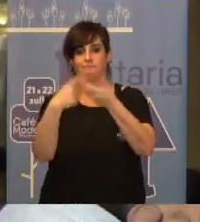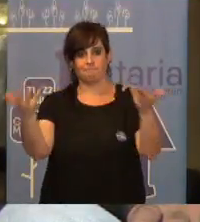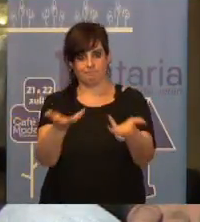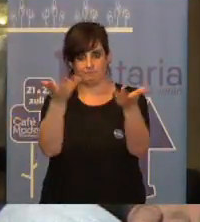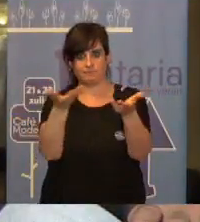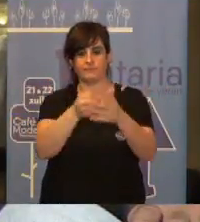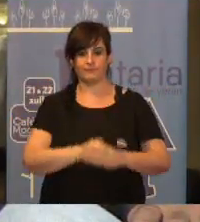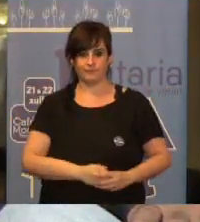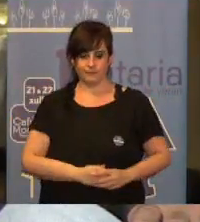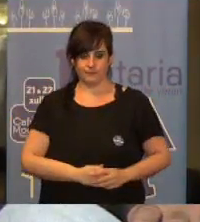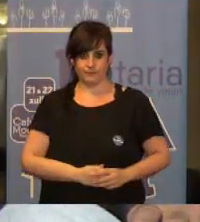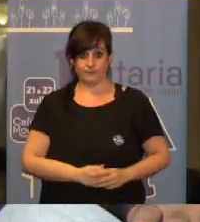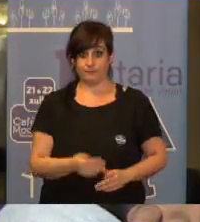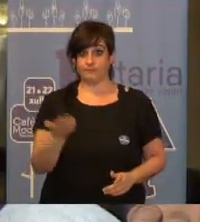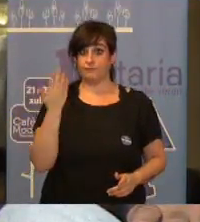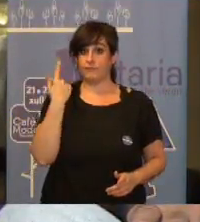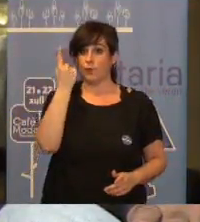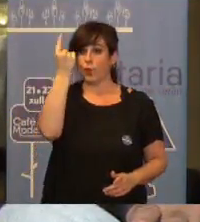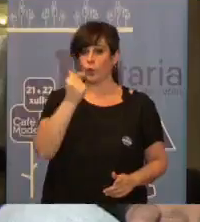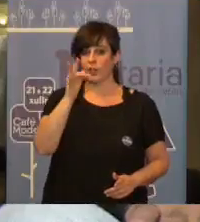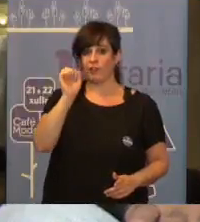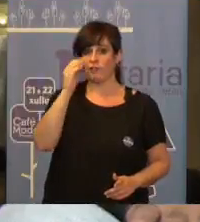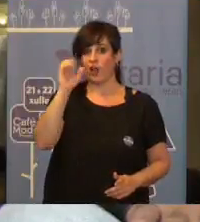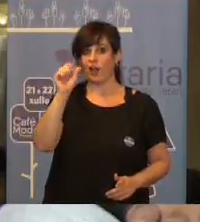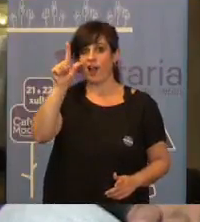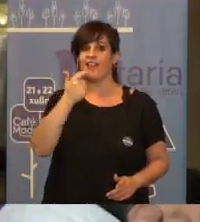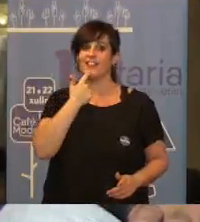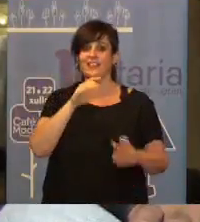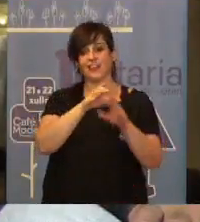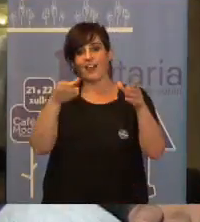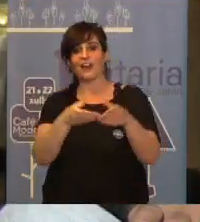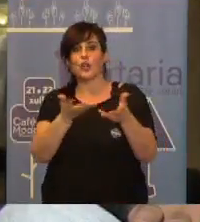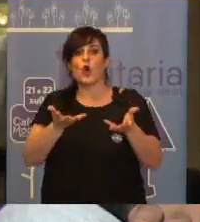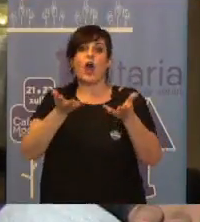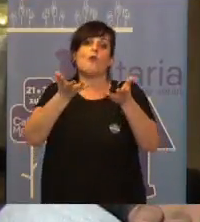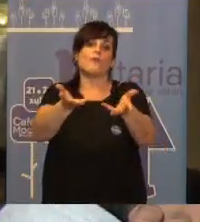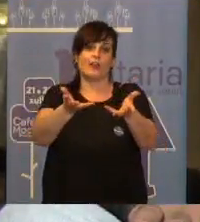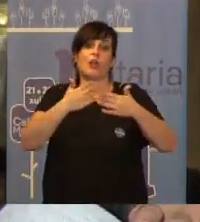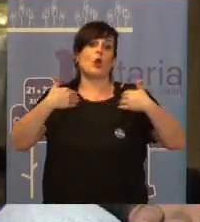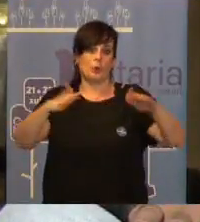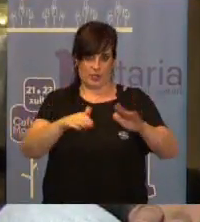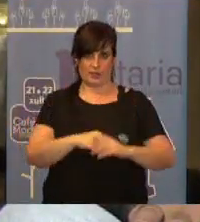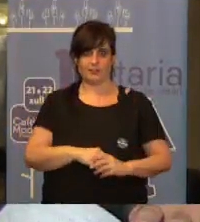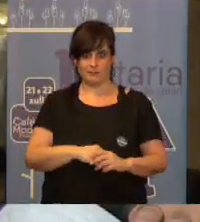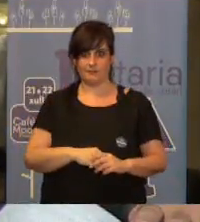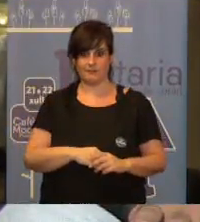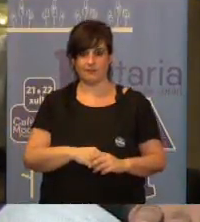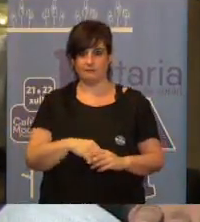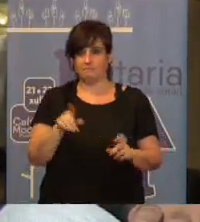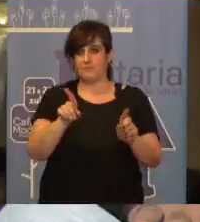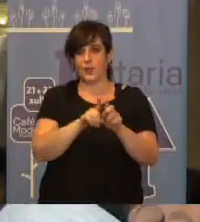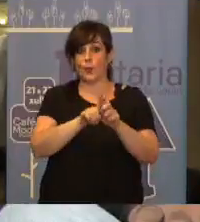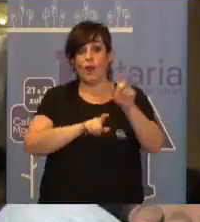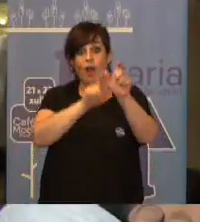Un día falaba San Facal de partidos a la carta, de onde voltas a isto dos partidos a la carta, non? Como a